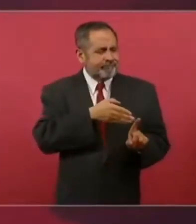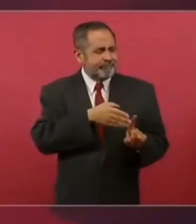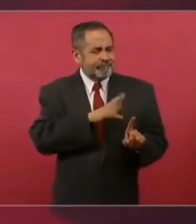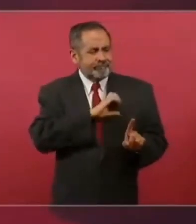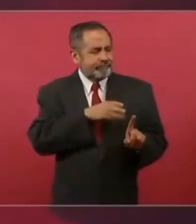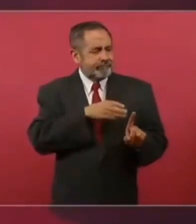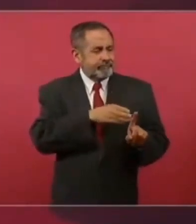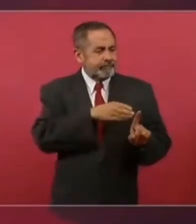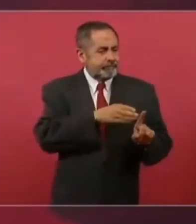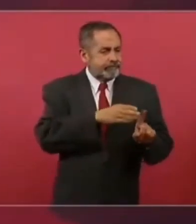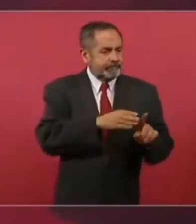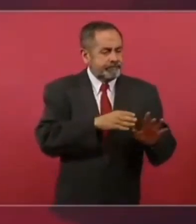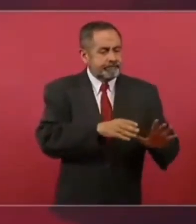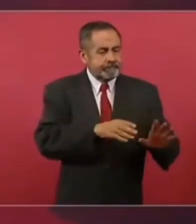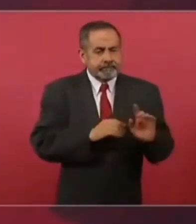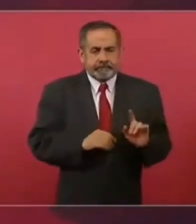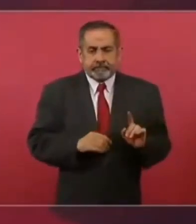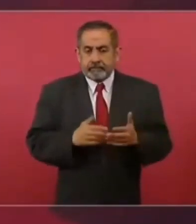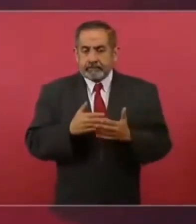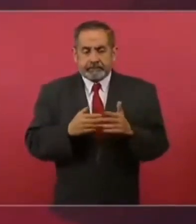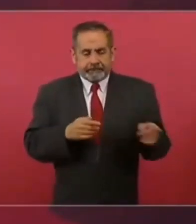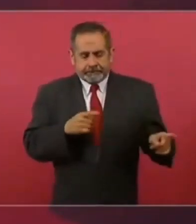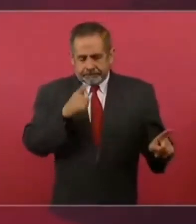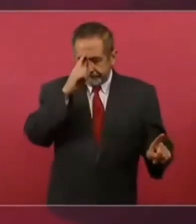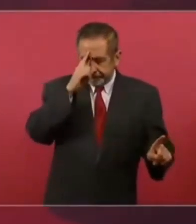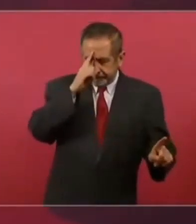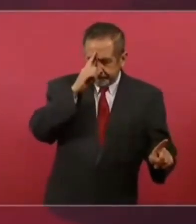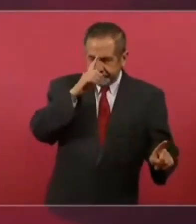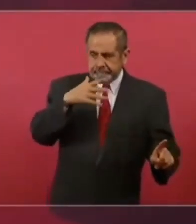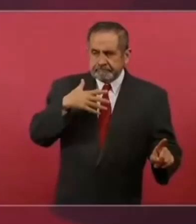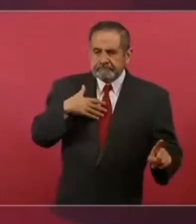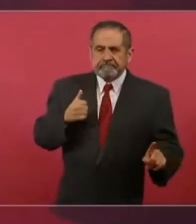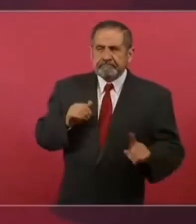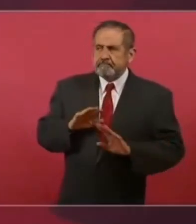han ido entendiendo que son otros tiempos.